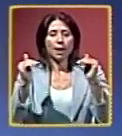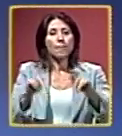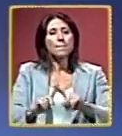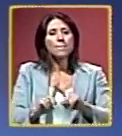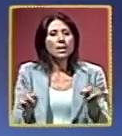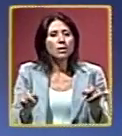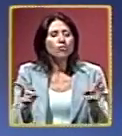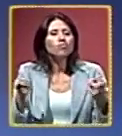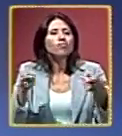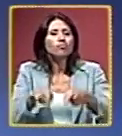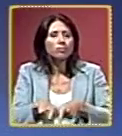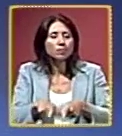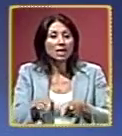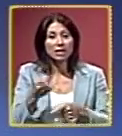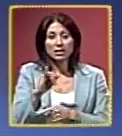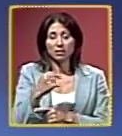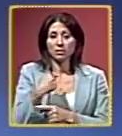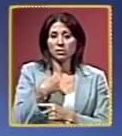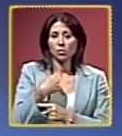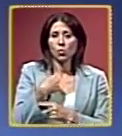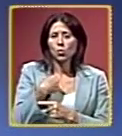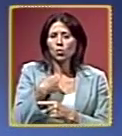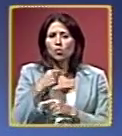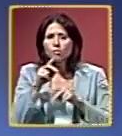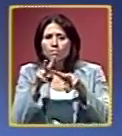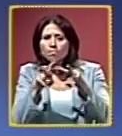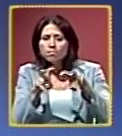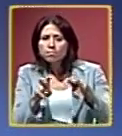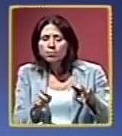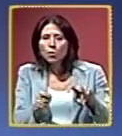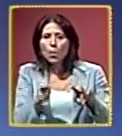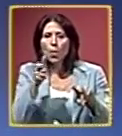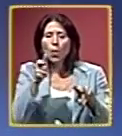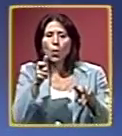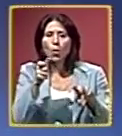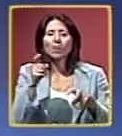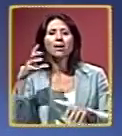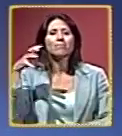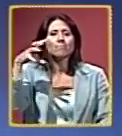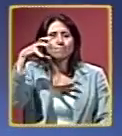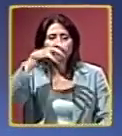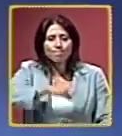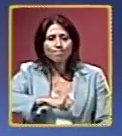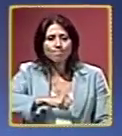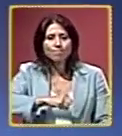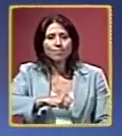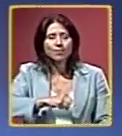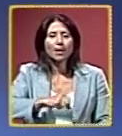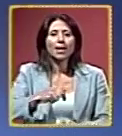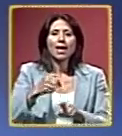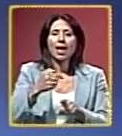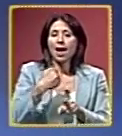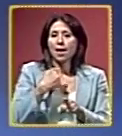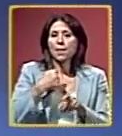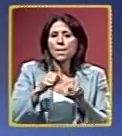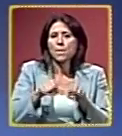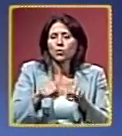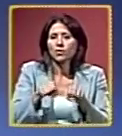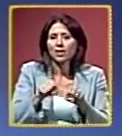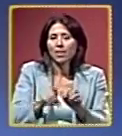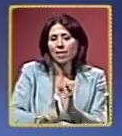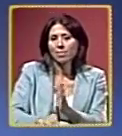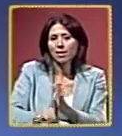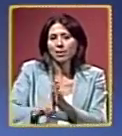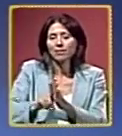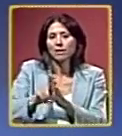Pero resulta que si uno lo desmenuza un poco, se encuentra que hay posibilidades de desarrollo de la